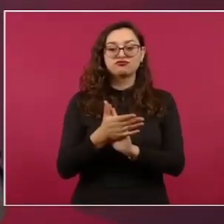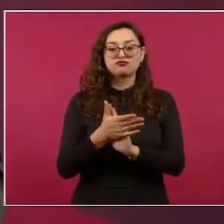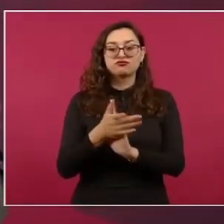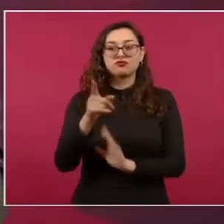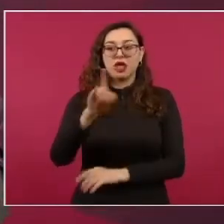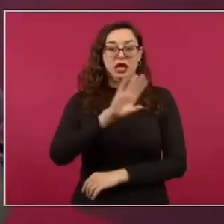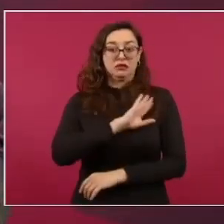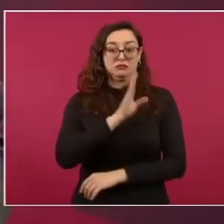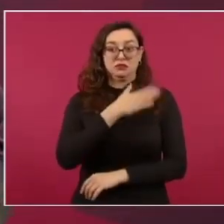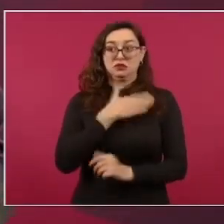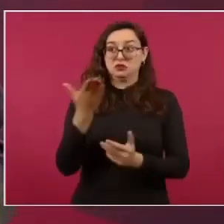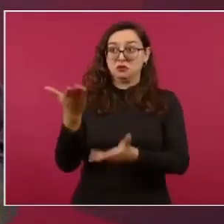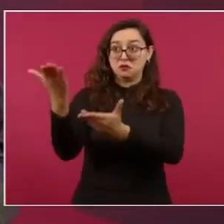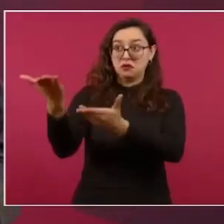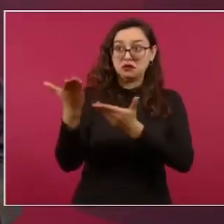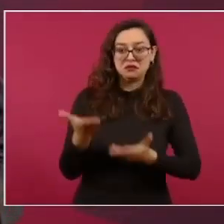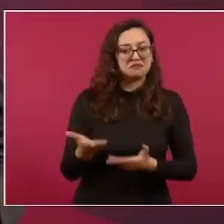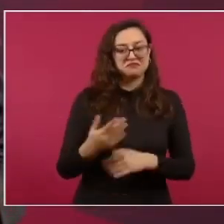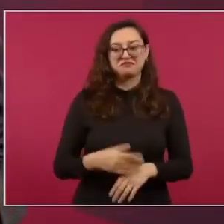que llegaran los españoles